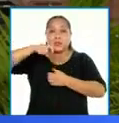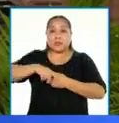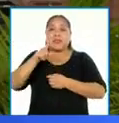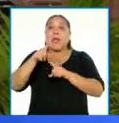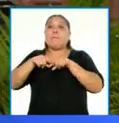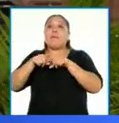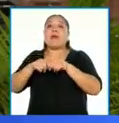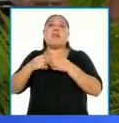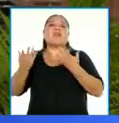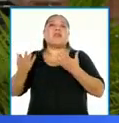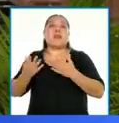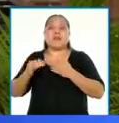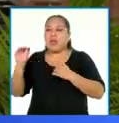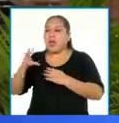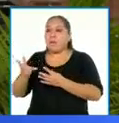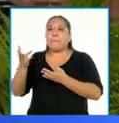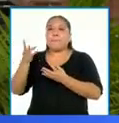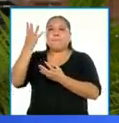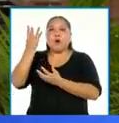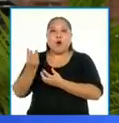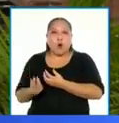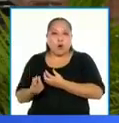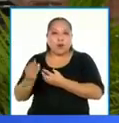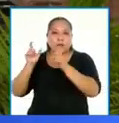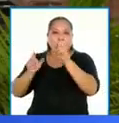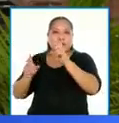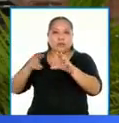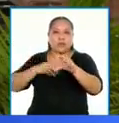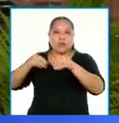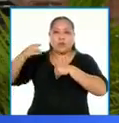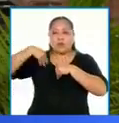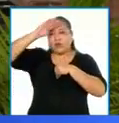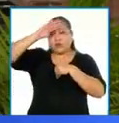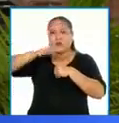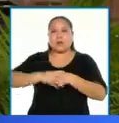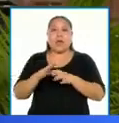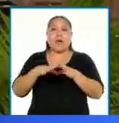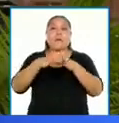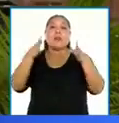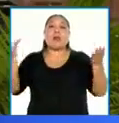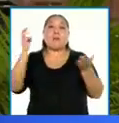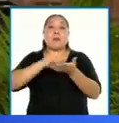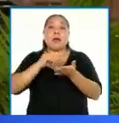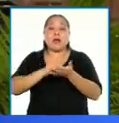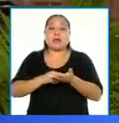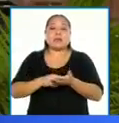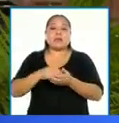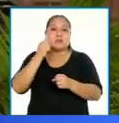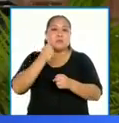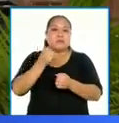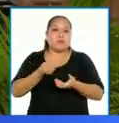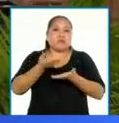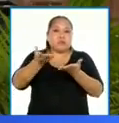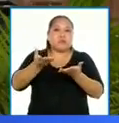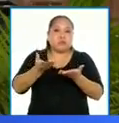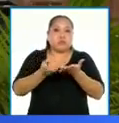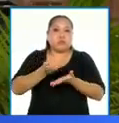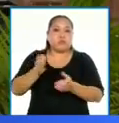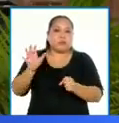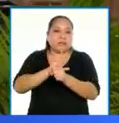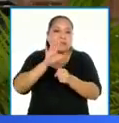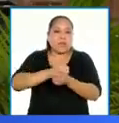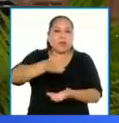crezca la demanda, sino que al contrario se reduzca y que ampliemos la capacidad de producción o de importación, que es